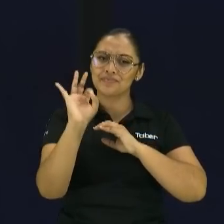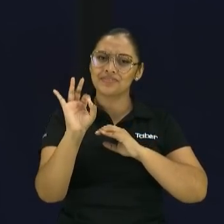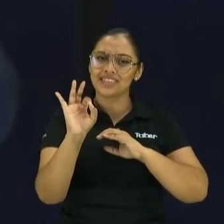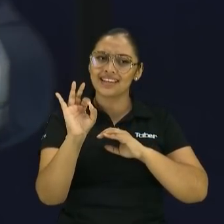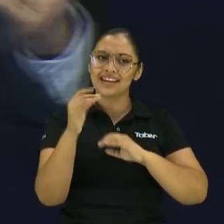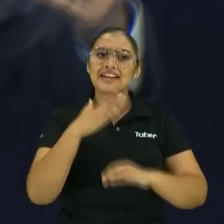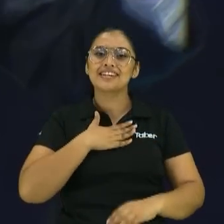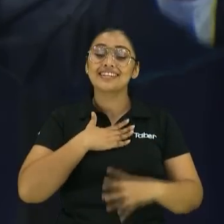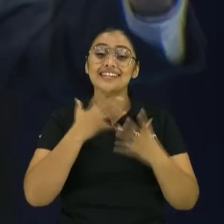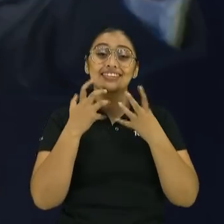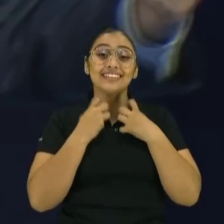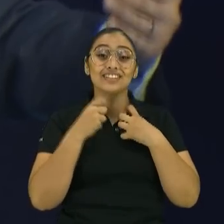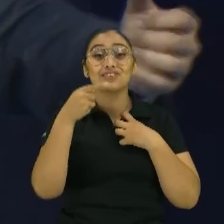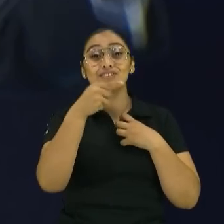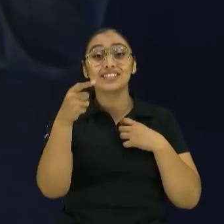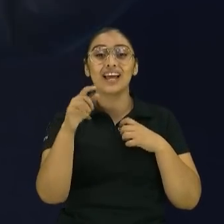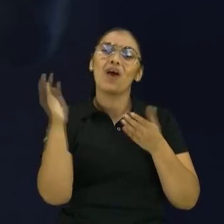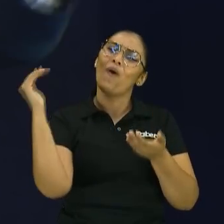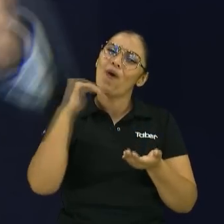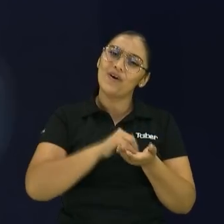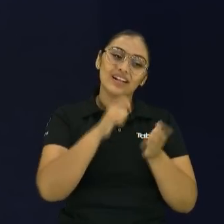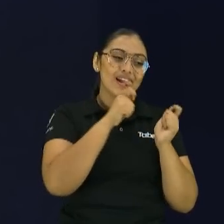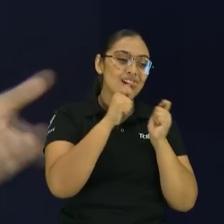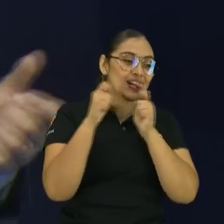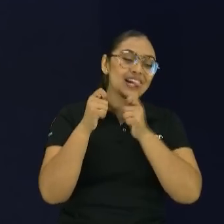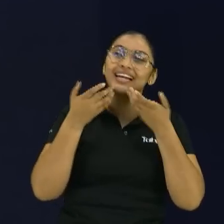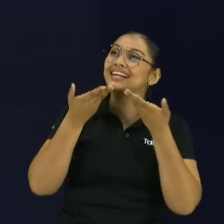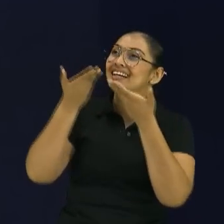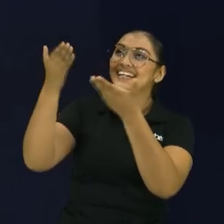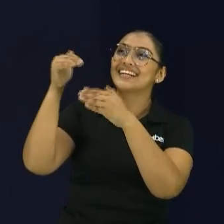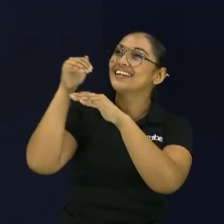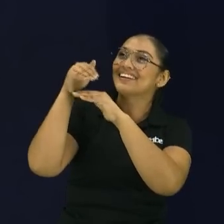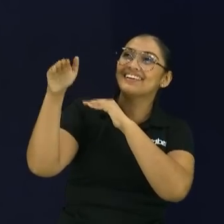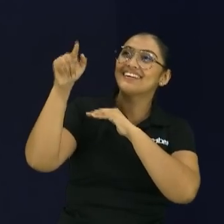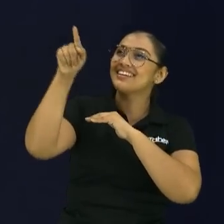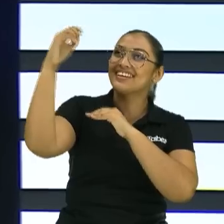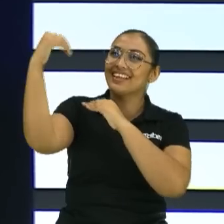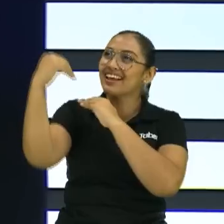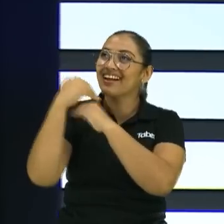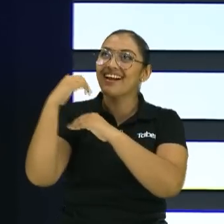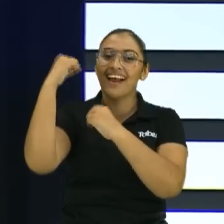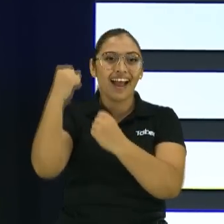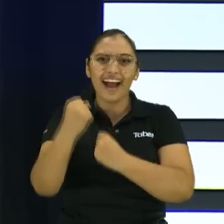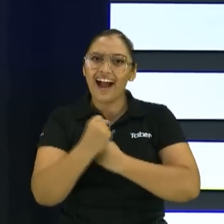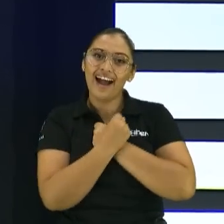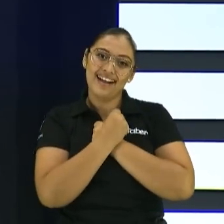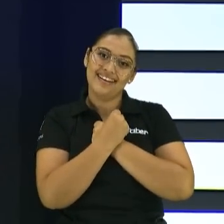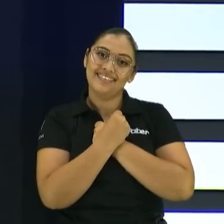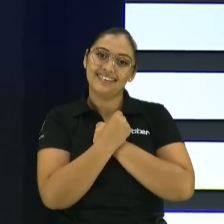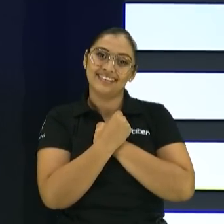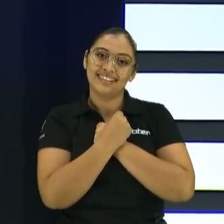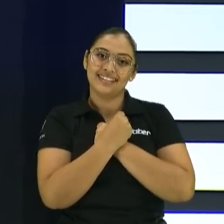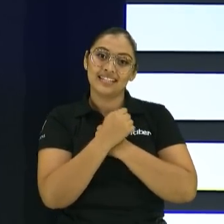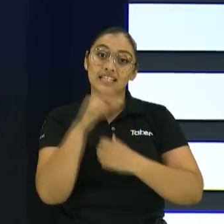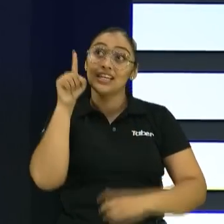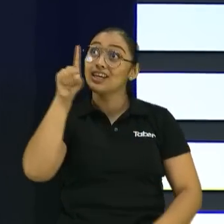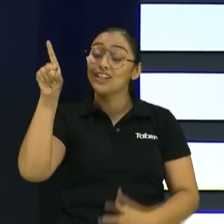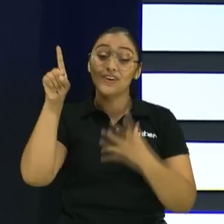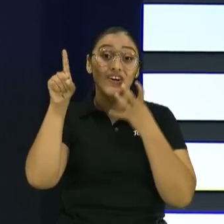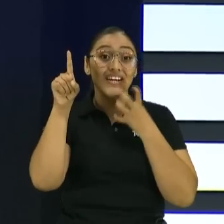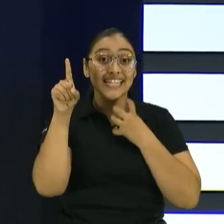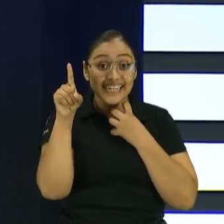cartas y detalles para que usted pueda entender y comprender cuánto Dios le ama En tercer lugar el deseo de Dios es que cambies